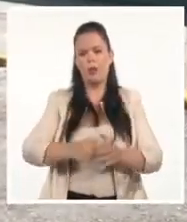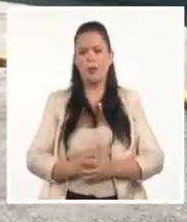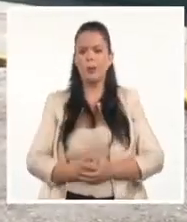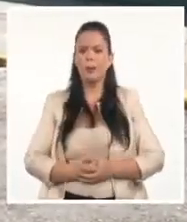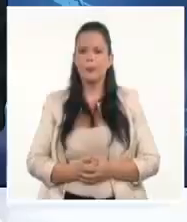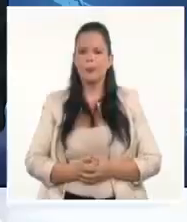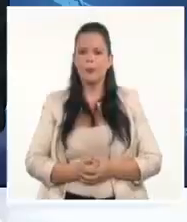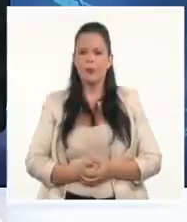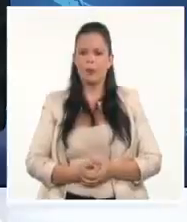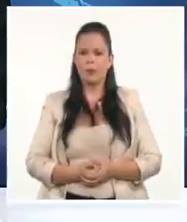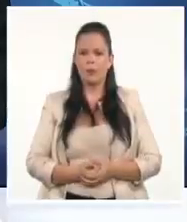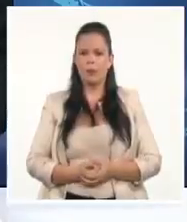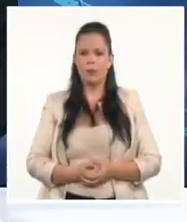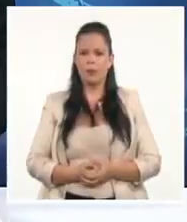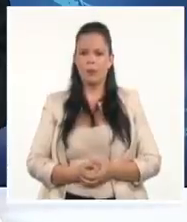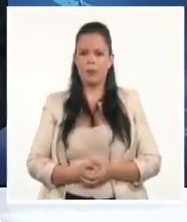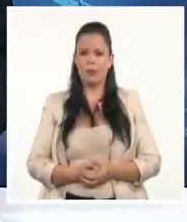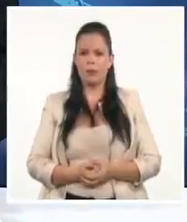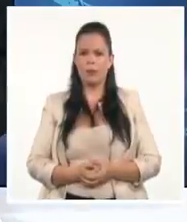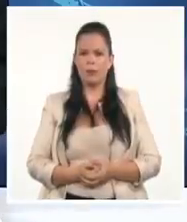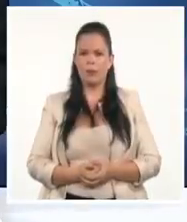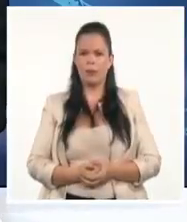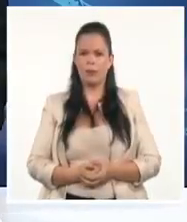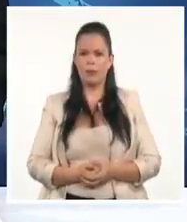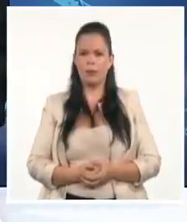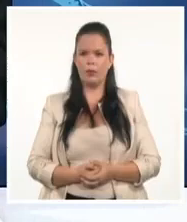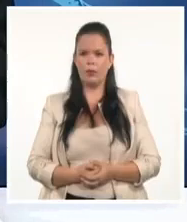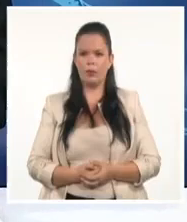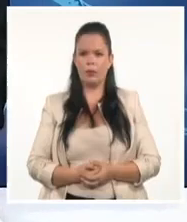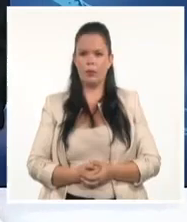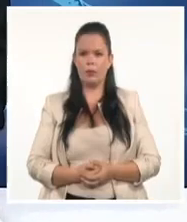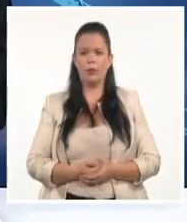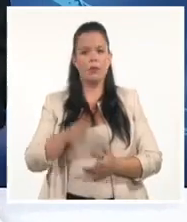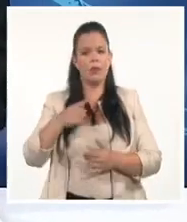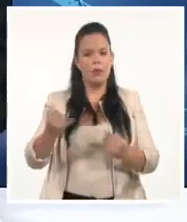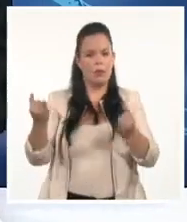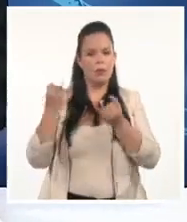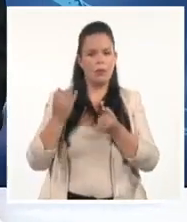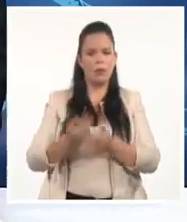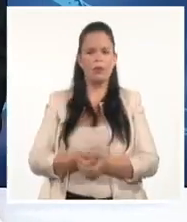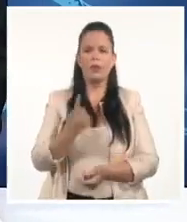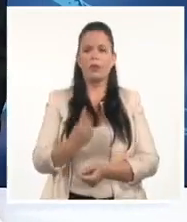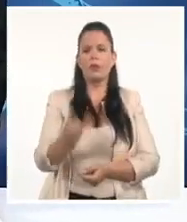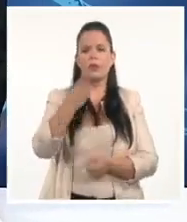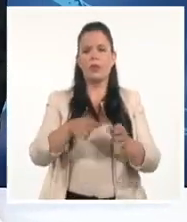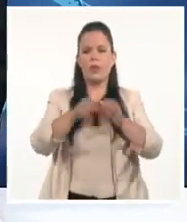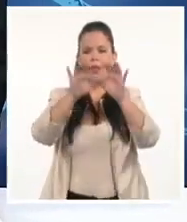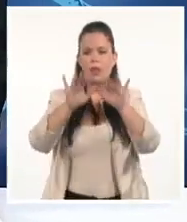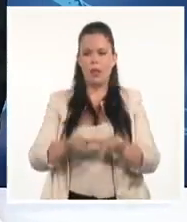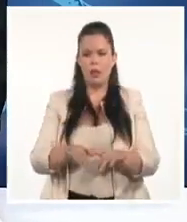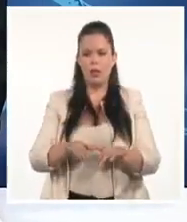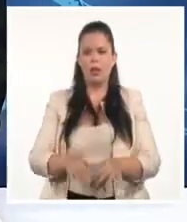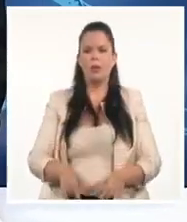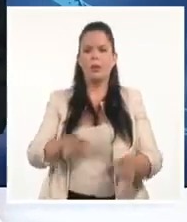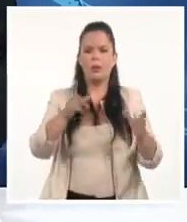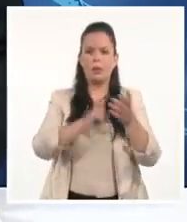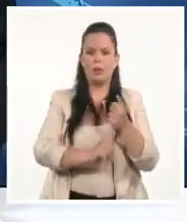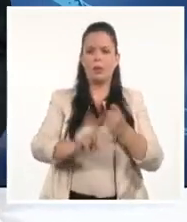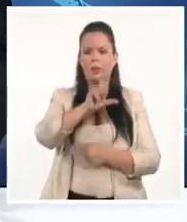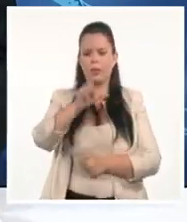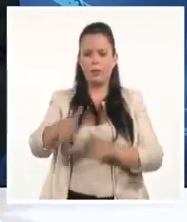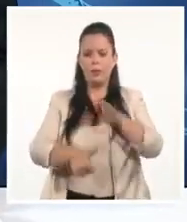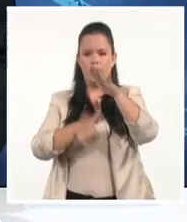Cubana. Y hemos conocido la siguiente noticia. El primer secretario del Comité Central del Partido Comunista de Cuba y presidente de